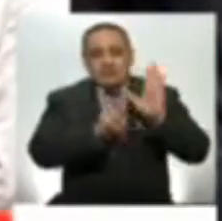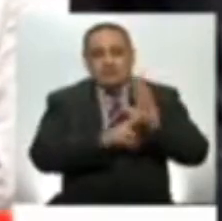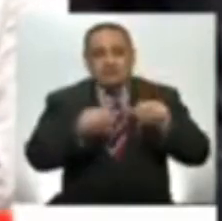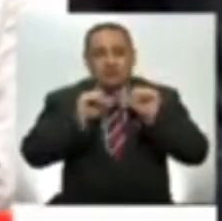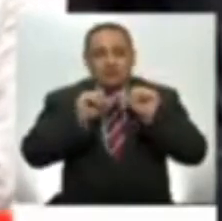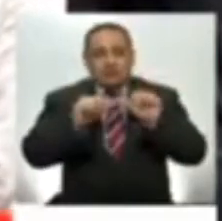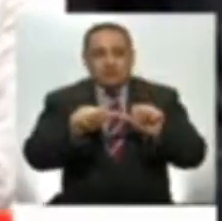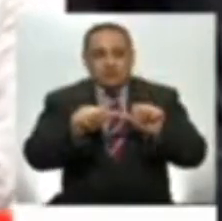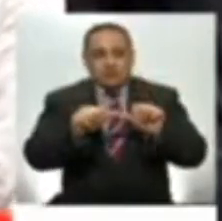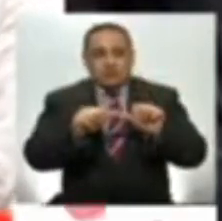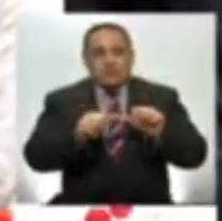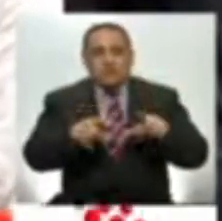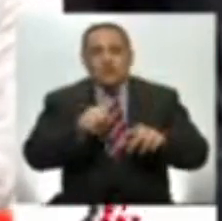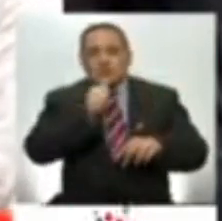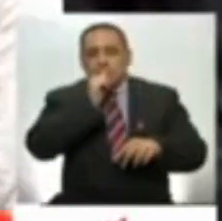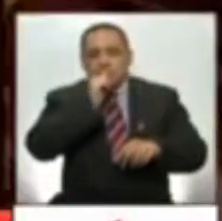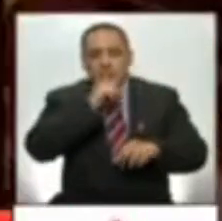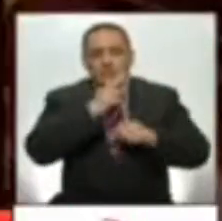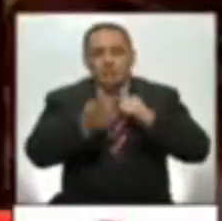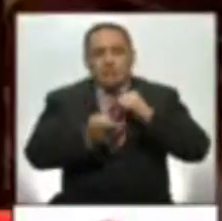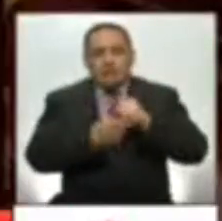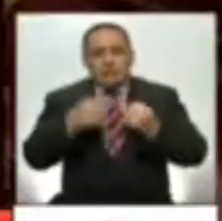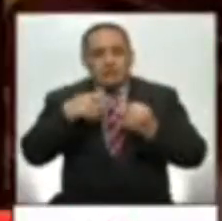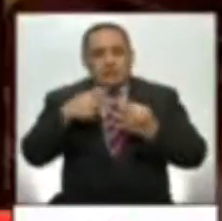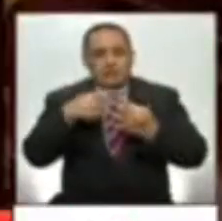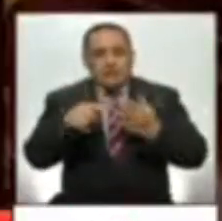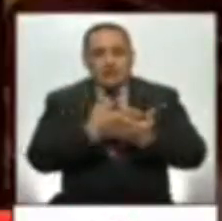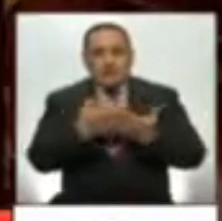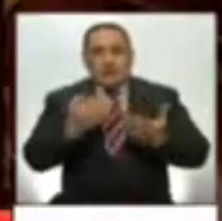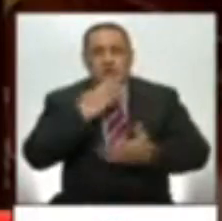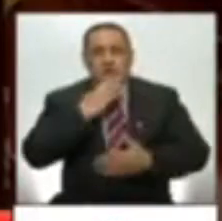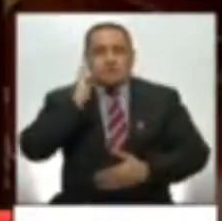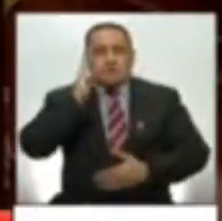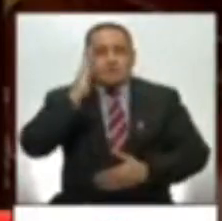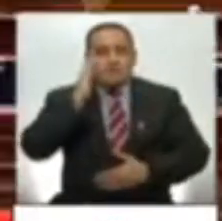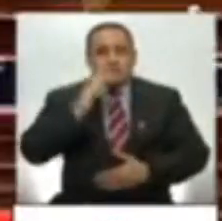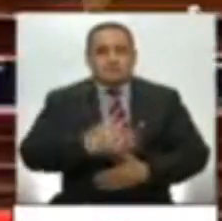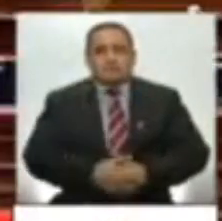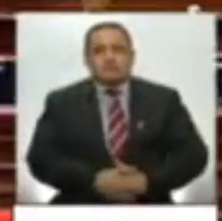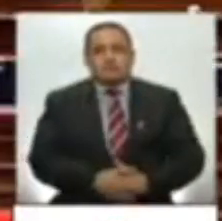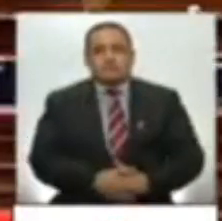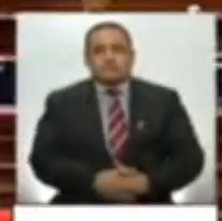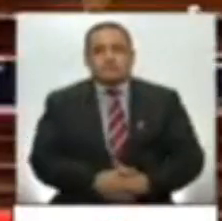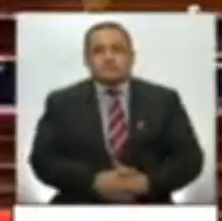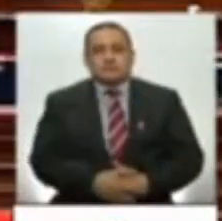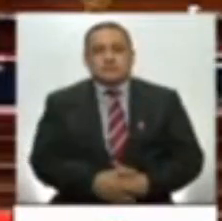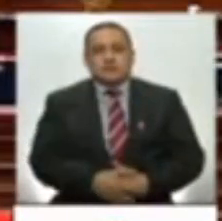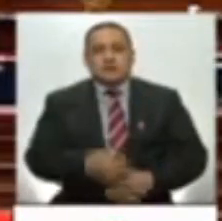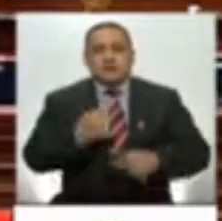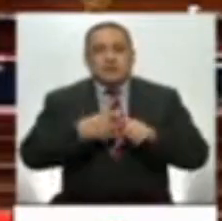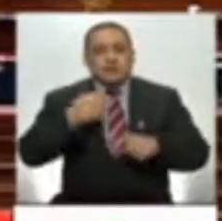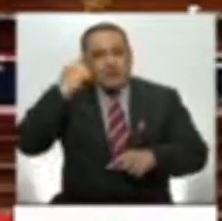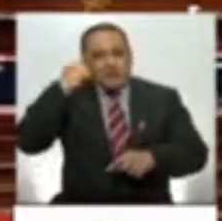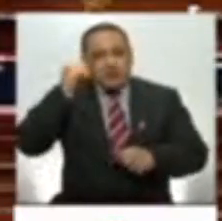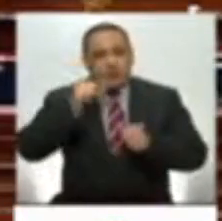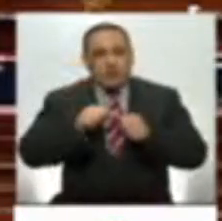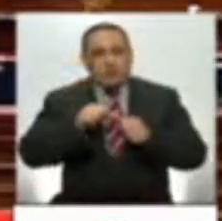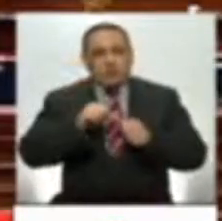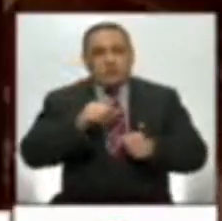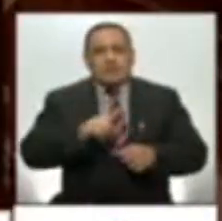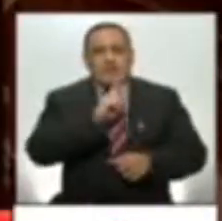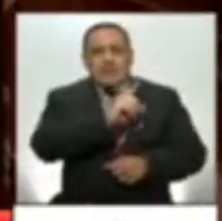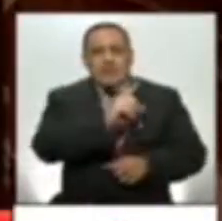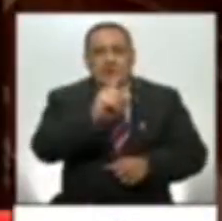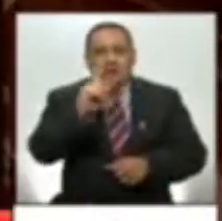reglamentarias vigentes y guardar secreto en los asuntos así calificados? Por la memoria de